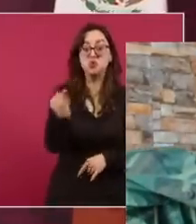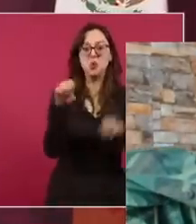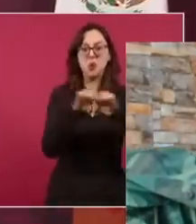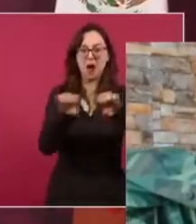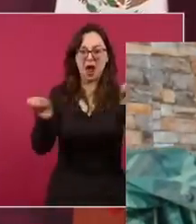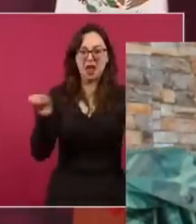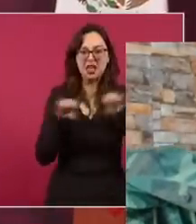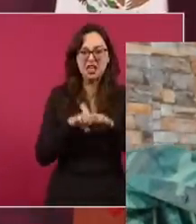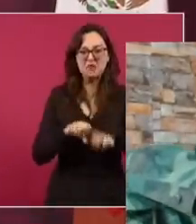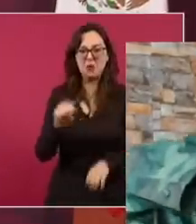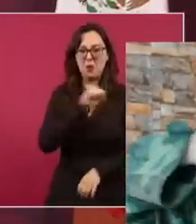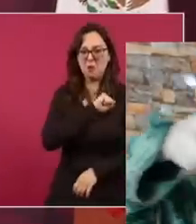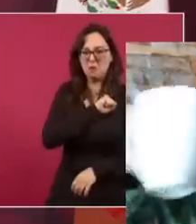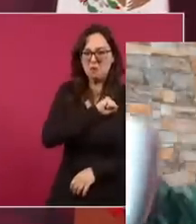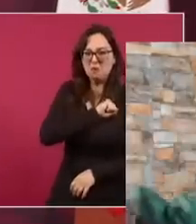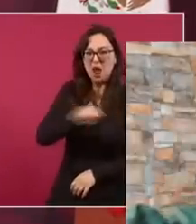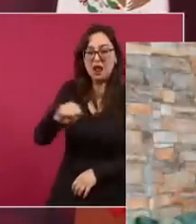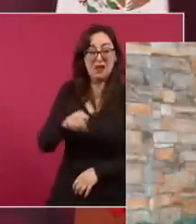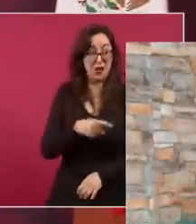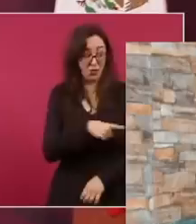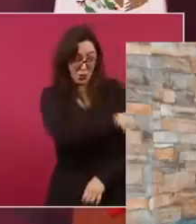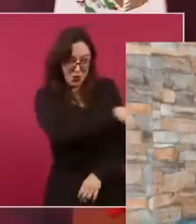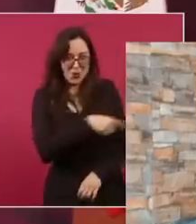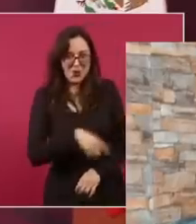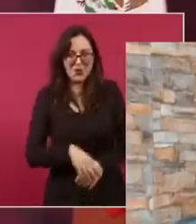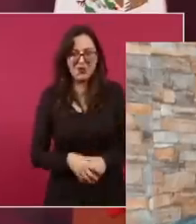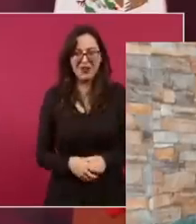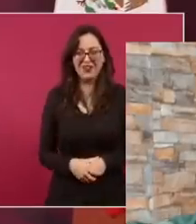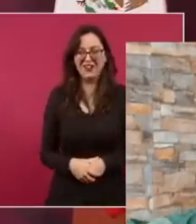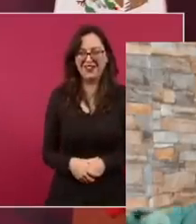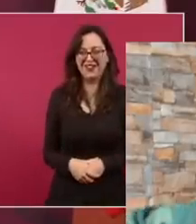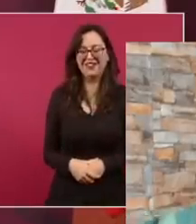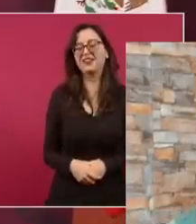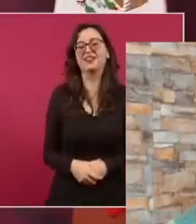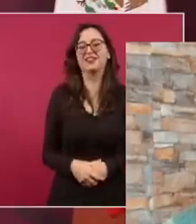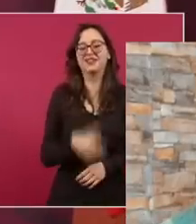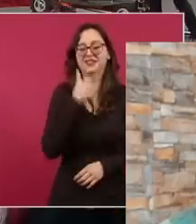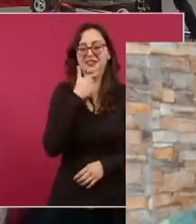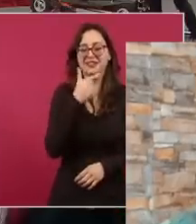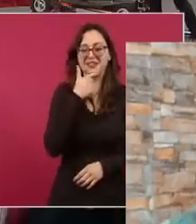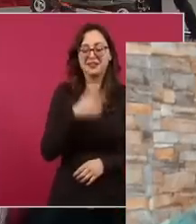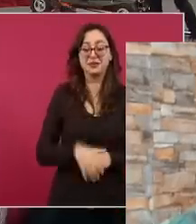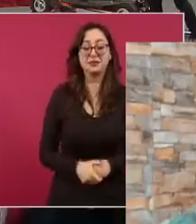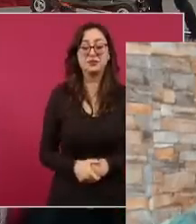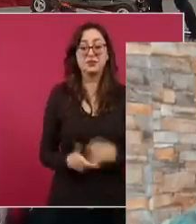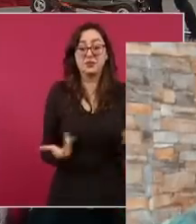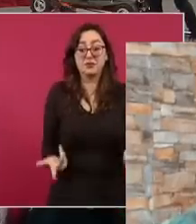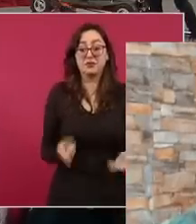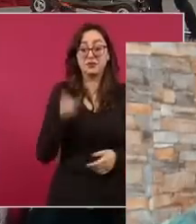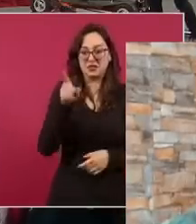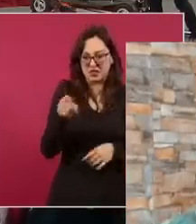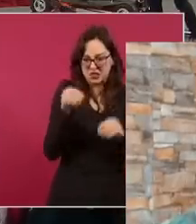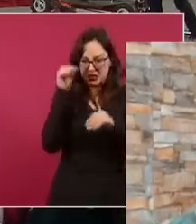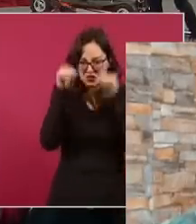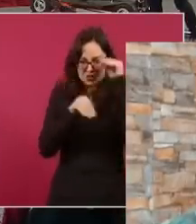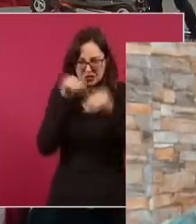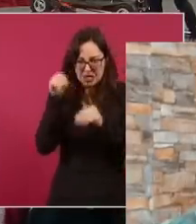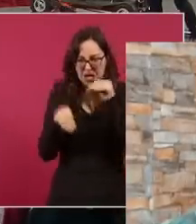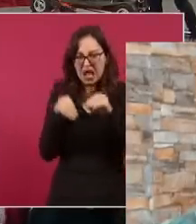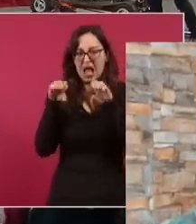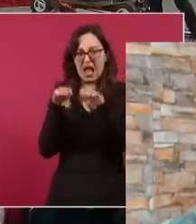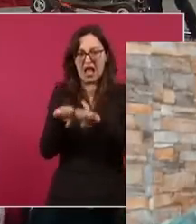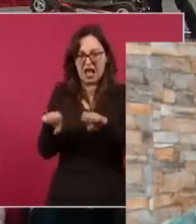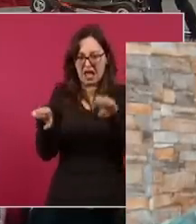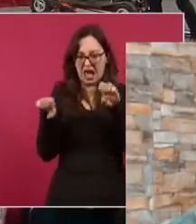hace un video fascista donde nos denuncia a Loreta, a ti y a mí, que fuimos